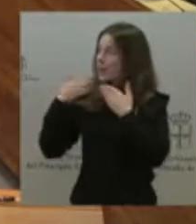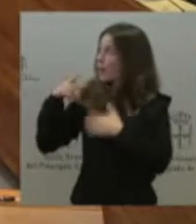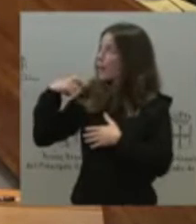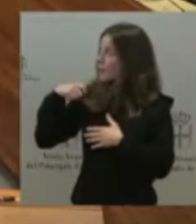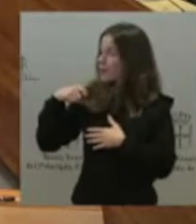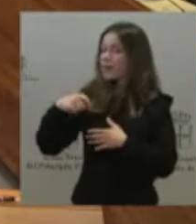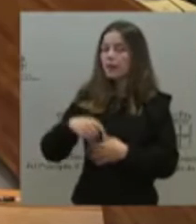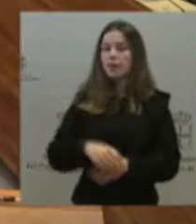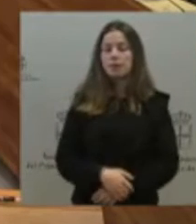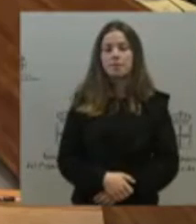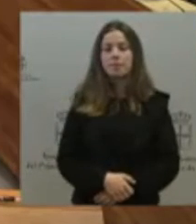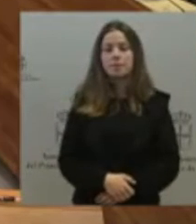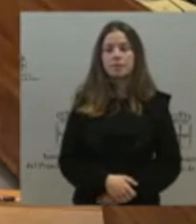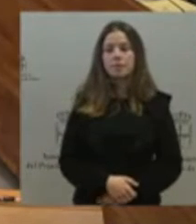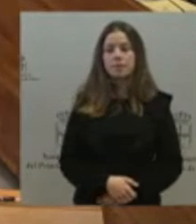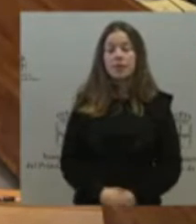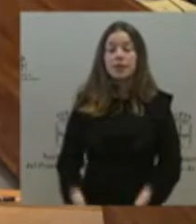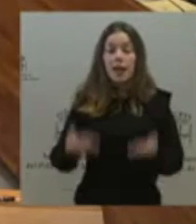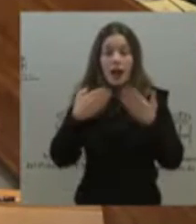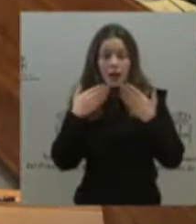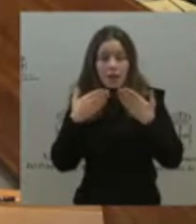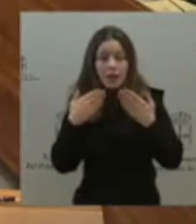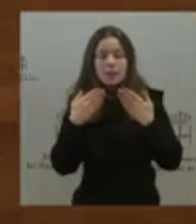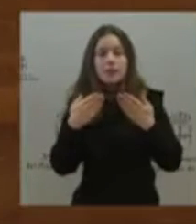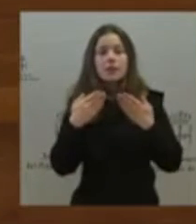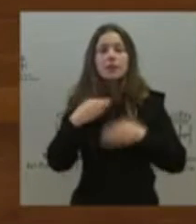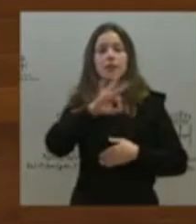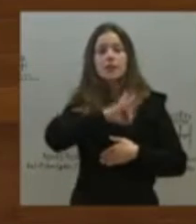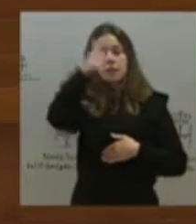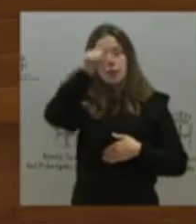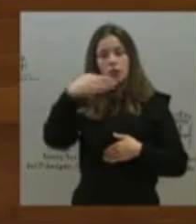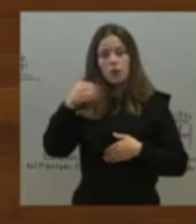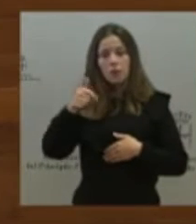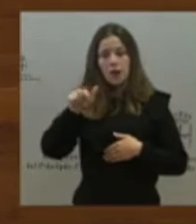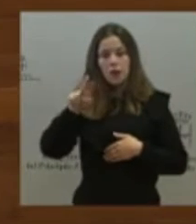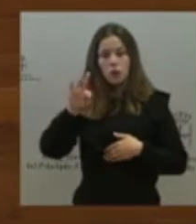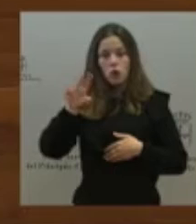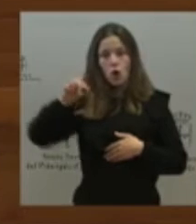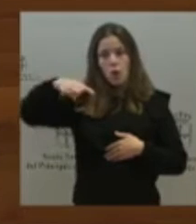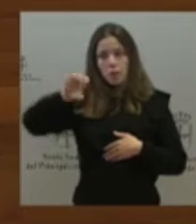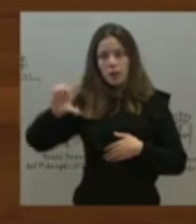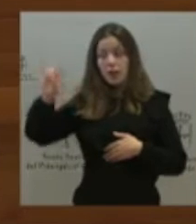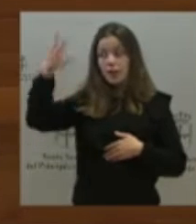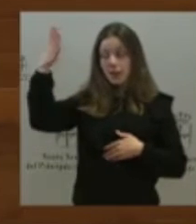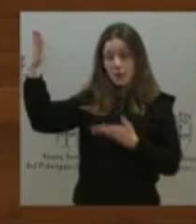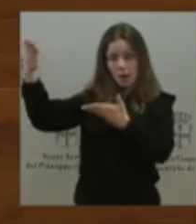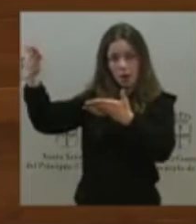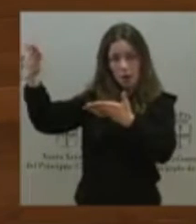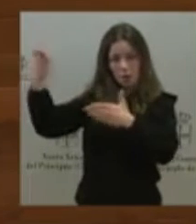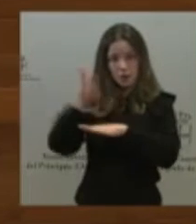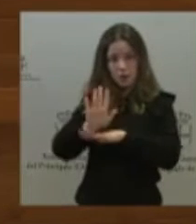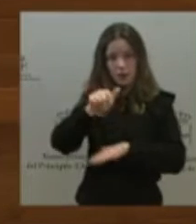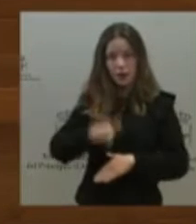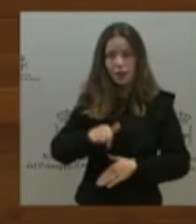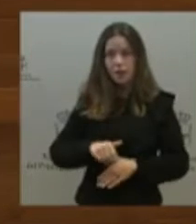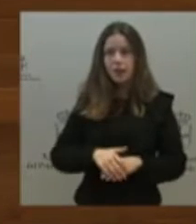Muchas gracias, señor Bartolomé, por traer esta iniciativa. Una iniciativa que quisiéramos haber traído otra mucha gente, pero yo tenía